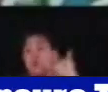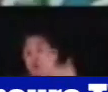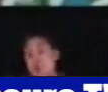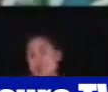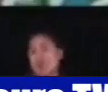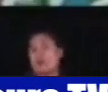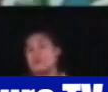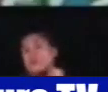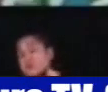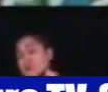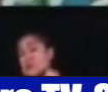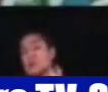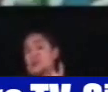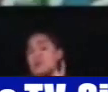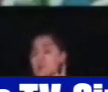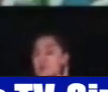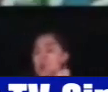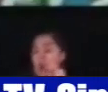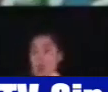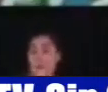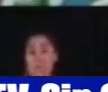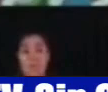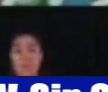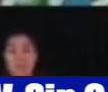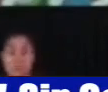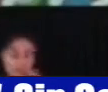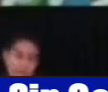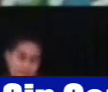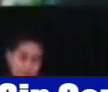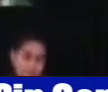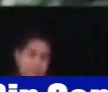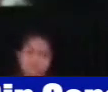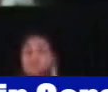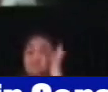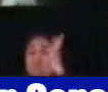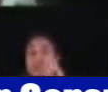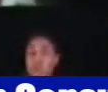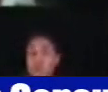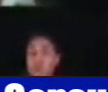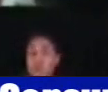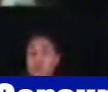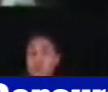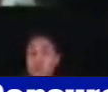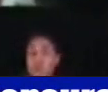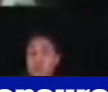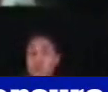y presidenciales del 24 y para después.